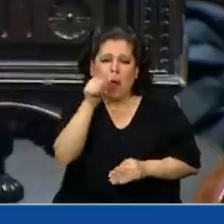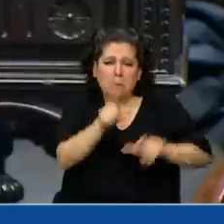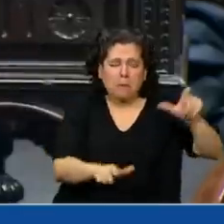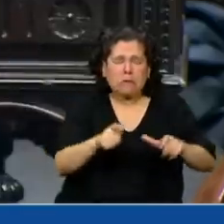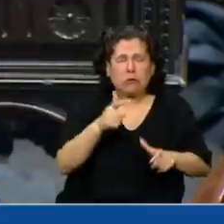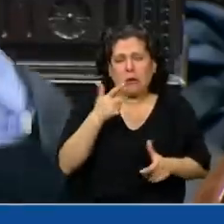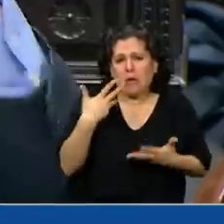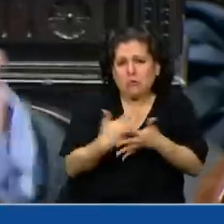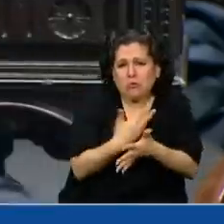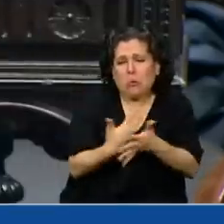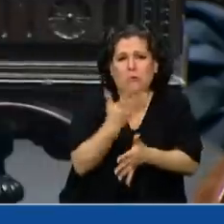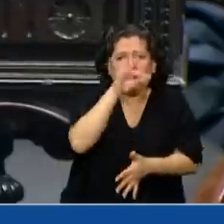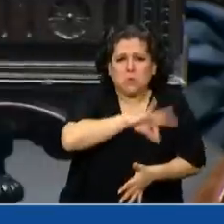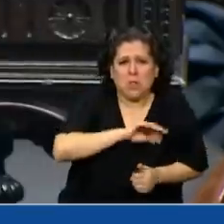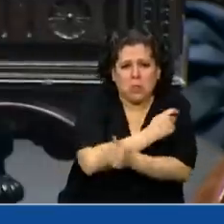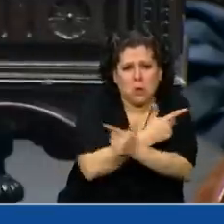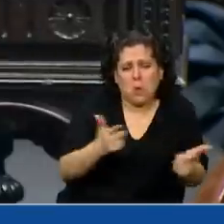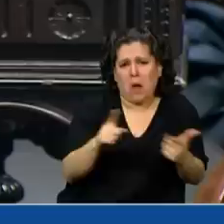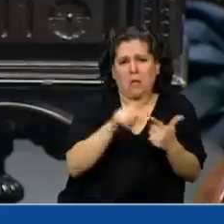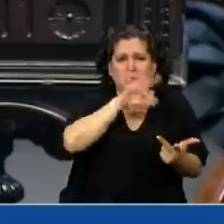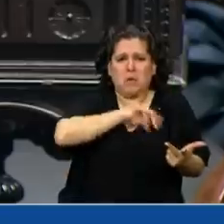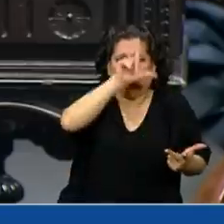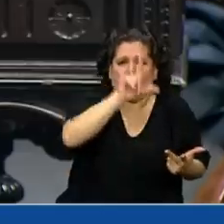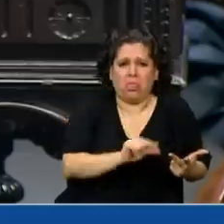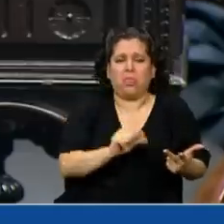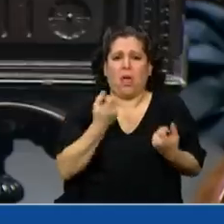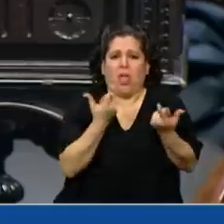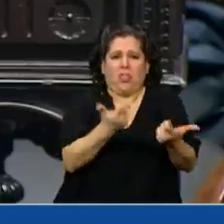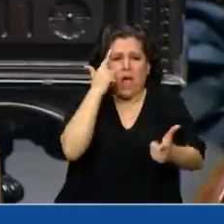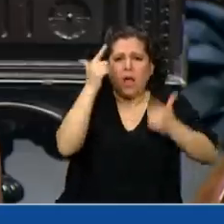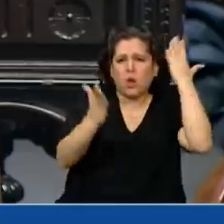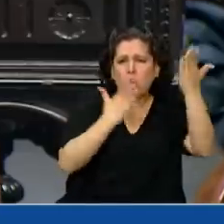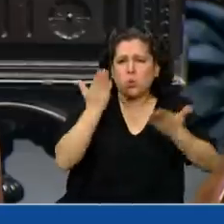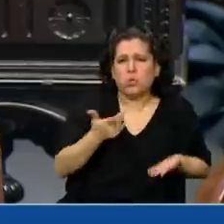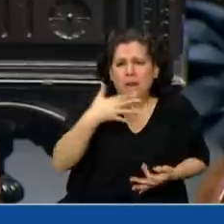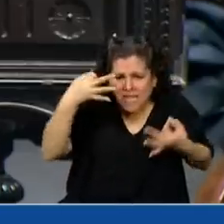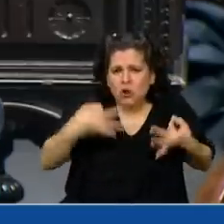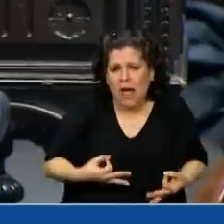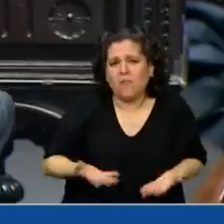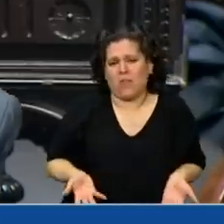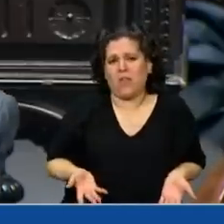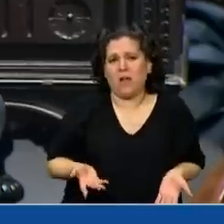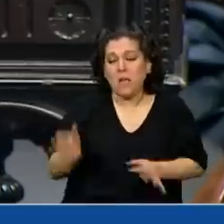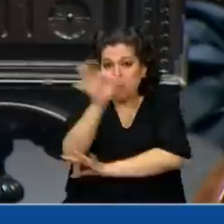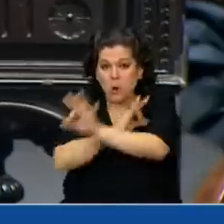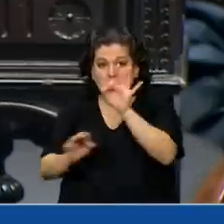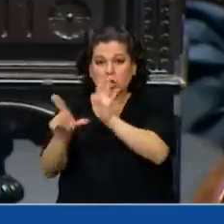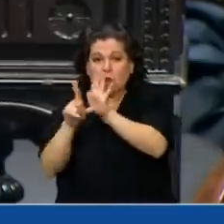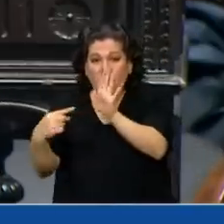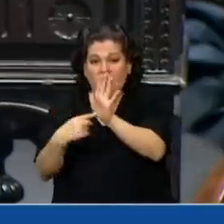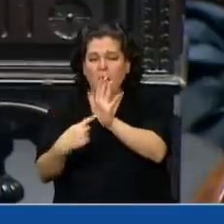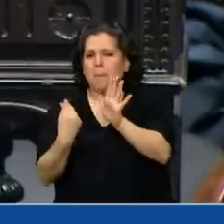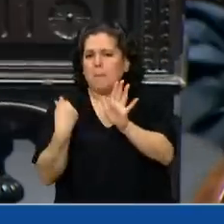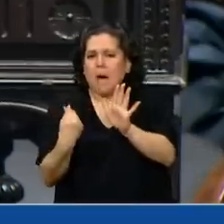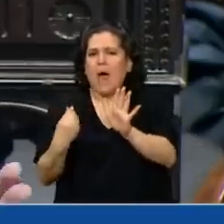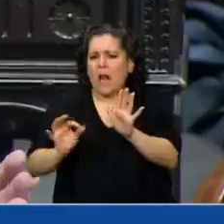tienen ingresos, los que se les cae el salario. Esa es la verdad absoluta. Y después un proyecto de ley para que